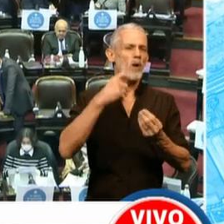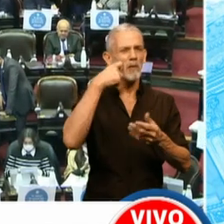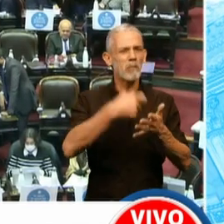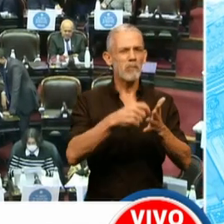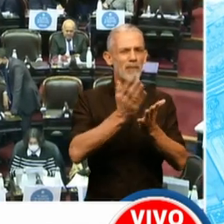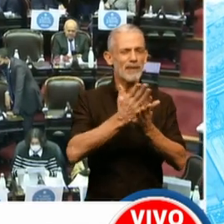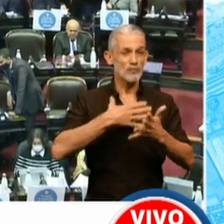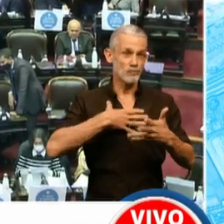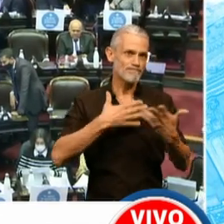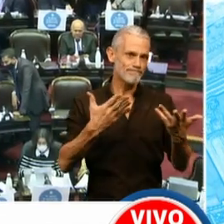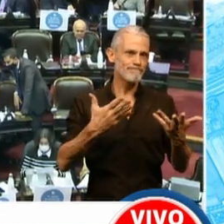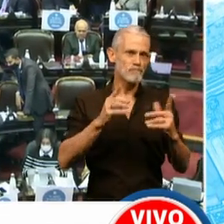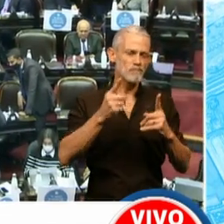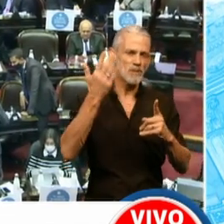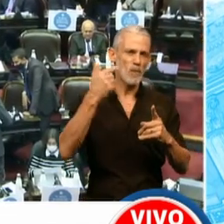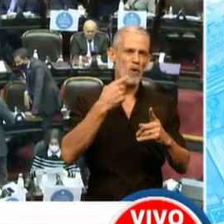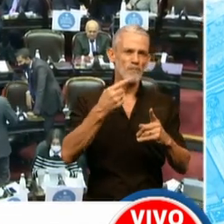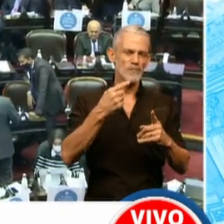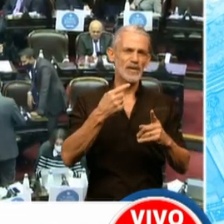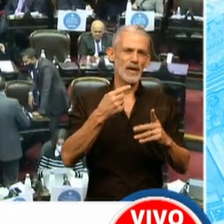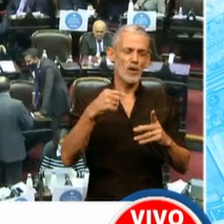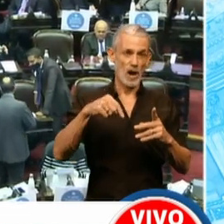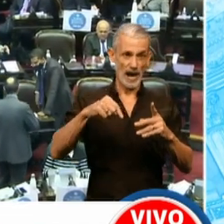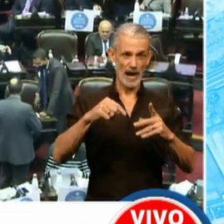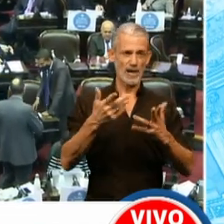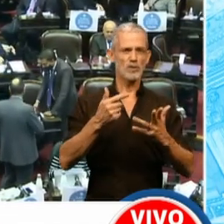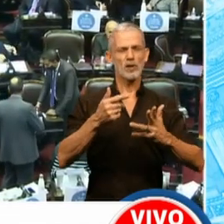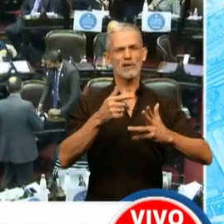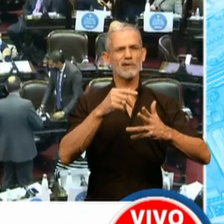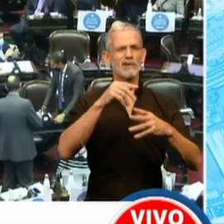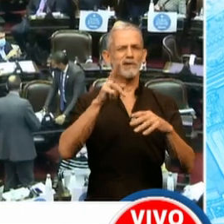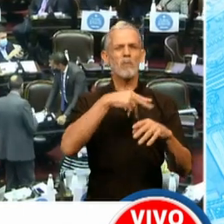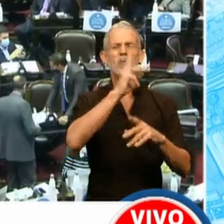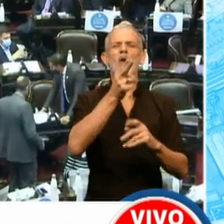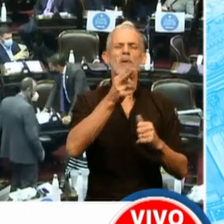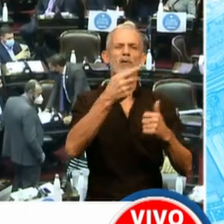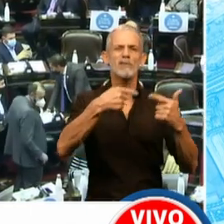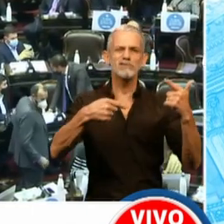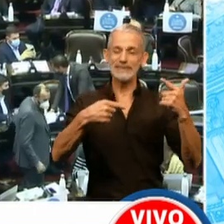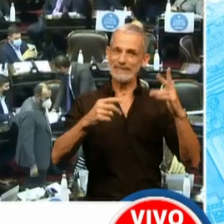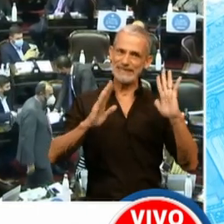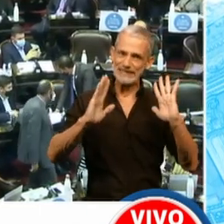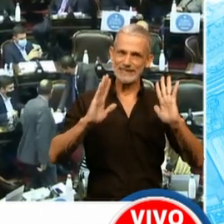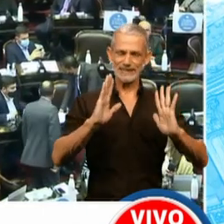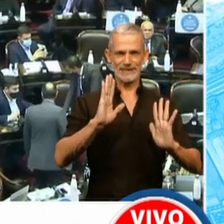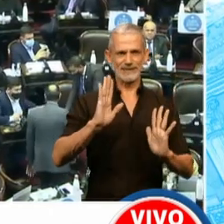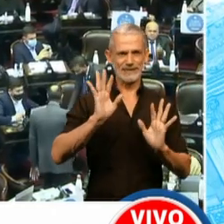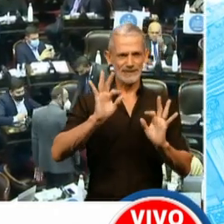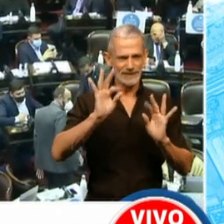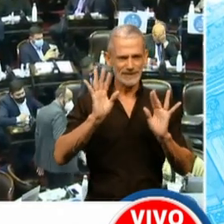como también se mencionaba aquí con las censuras directas de modo que nos